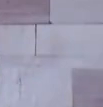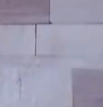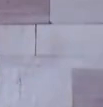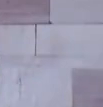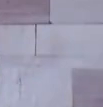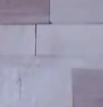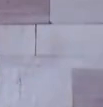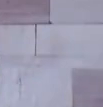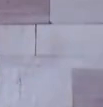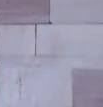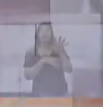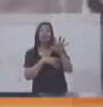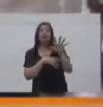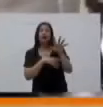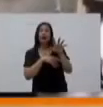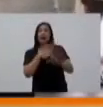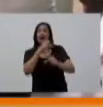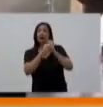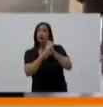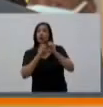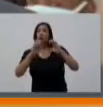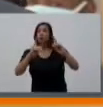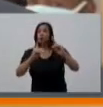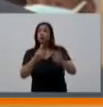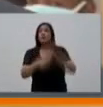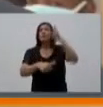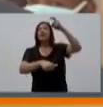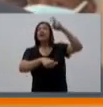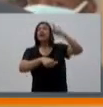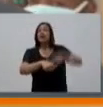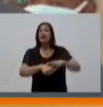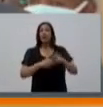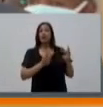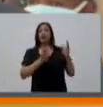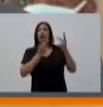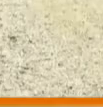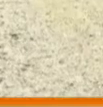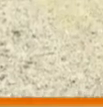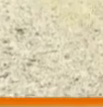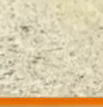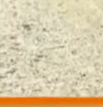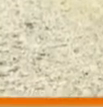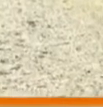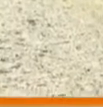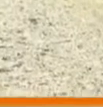él decía que no estaba seguro de si se iba a aperturar por lo que estaba pasando. Entonces